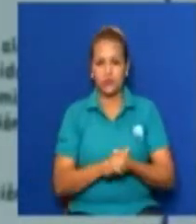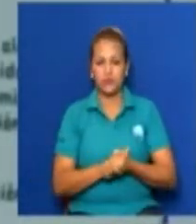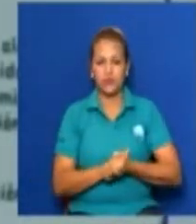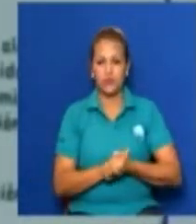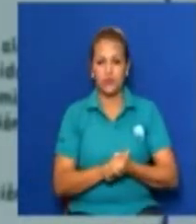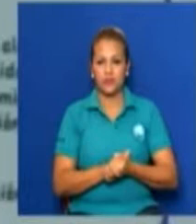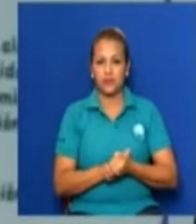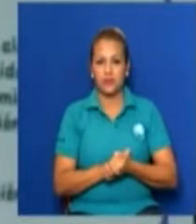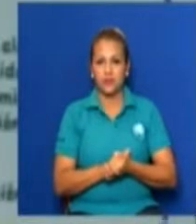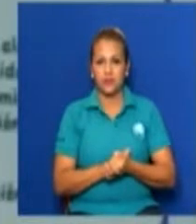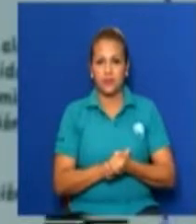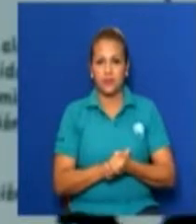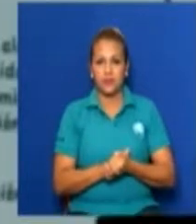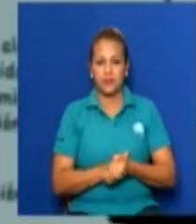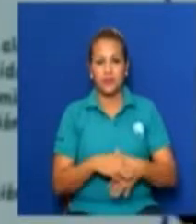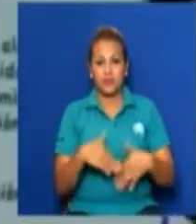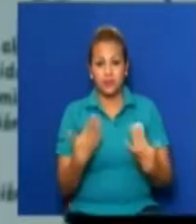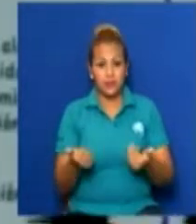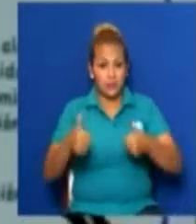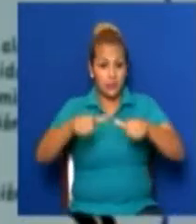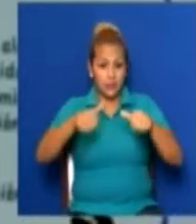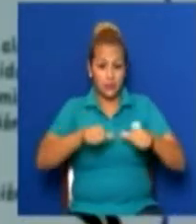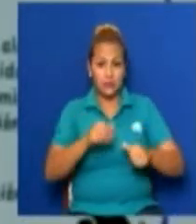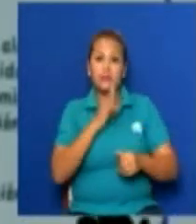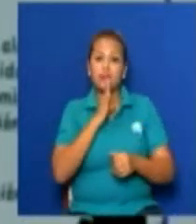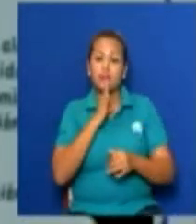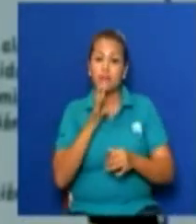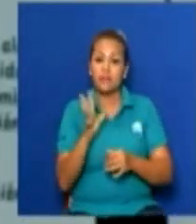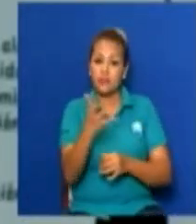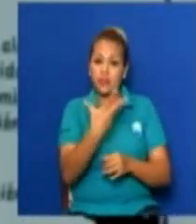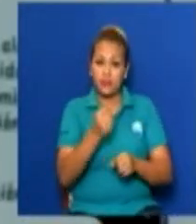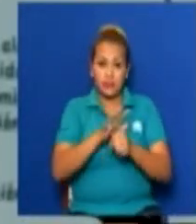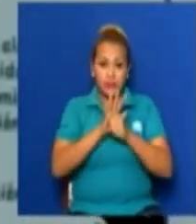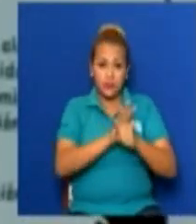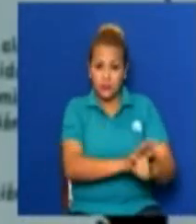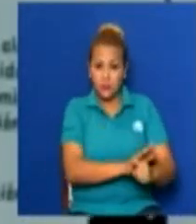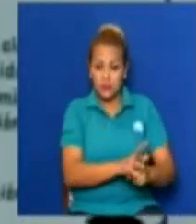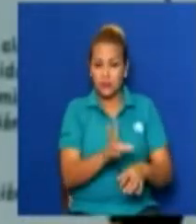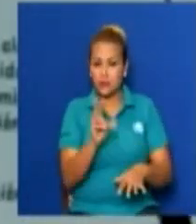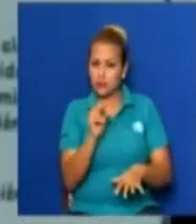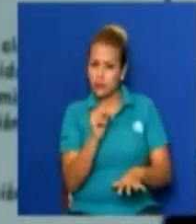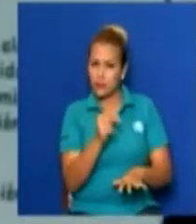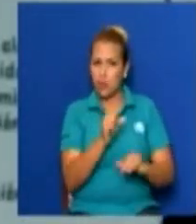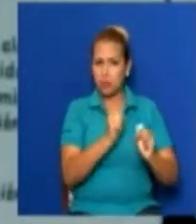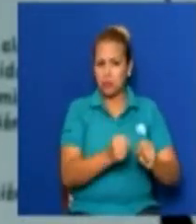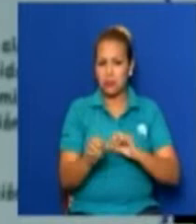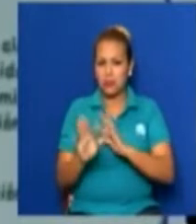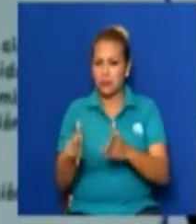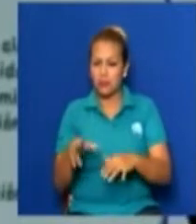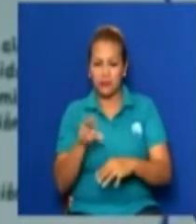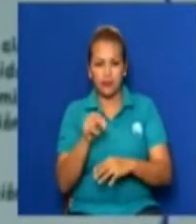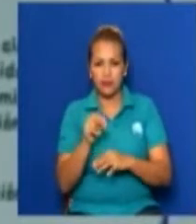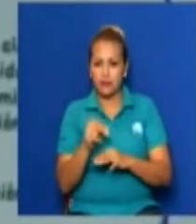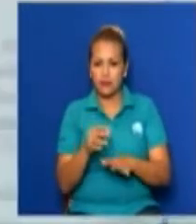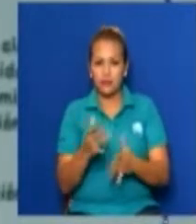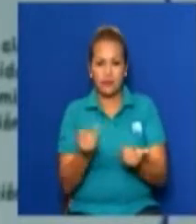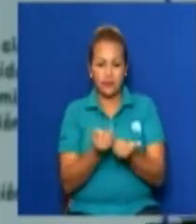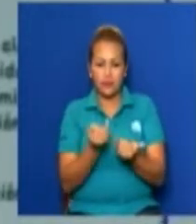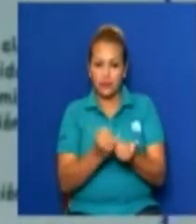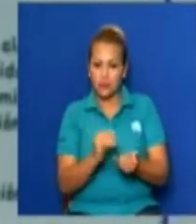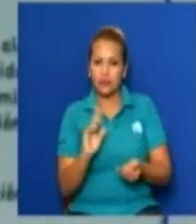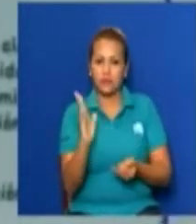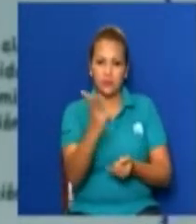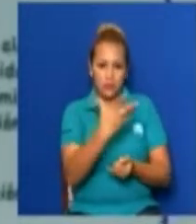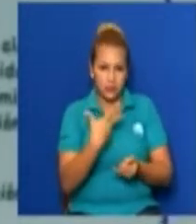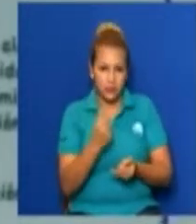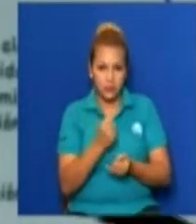Aunque el convenio habla de todas las discriminaciones, no solo de sexo, es increíble cómo la